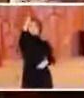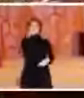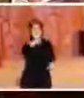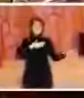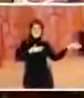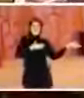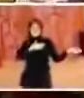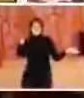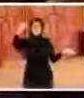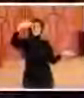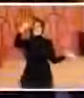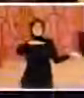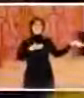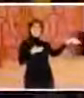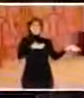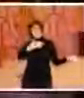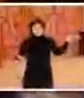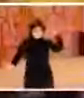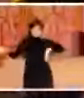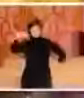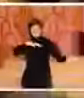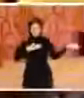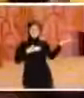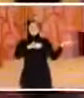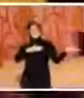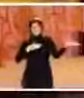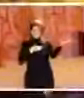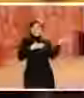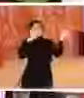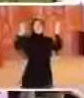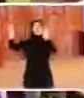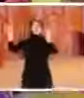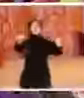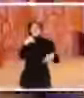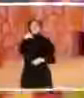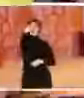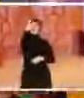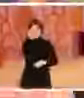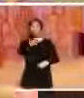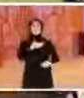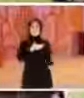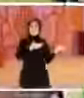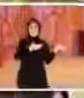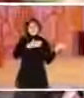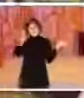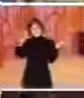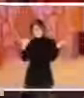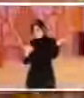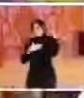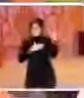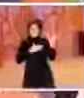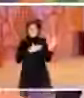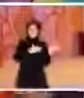dice baila vamos baila venga baila baila así yce baila